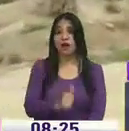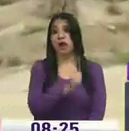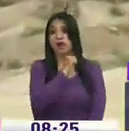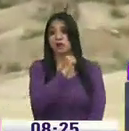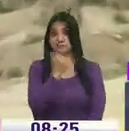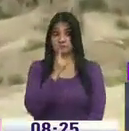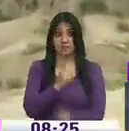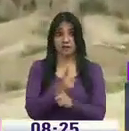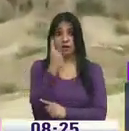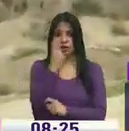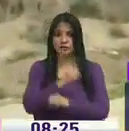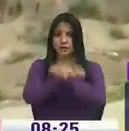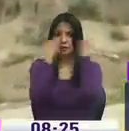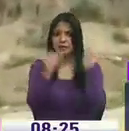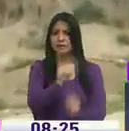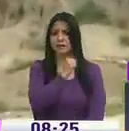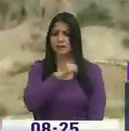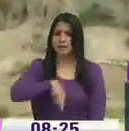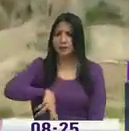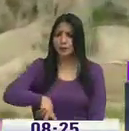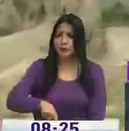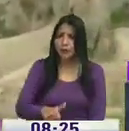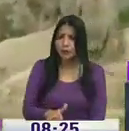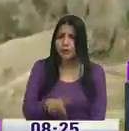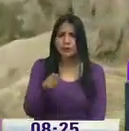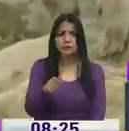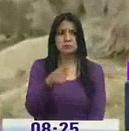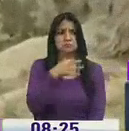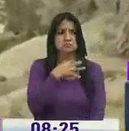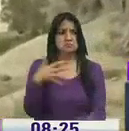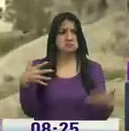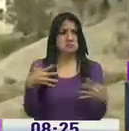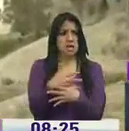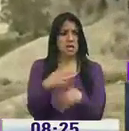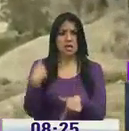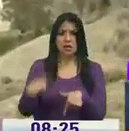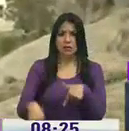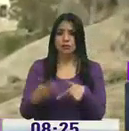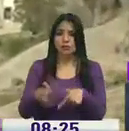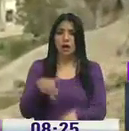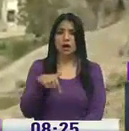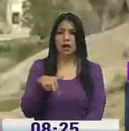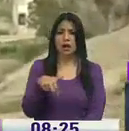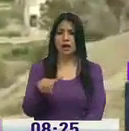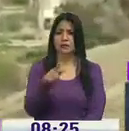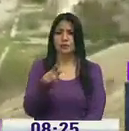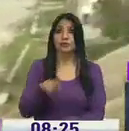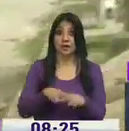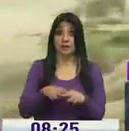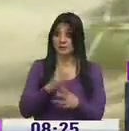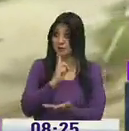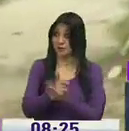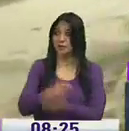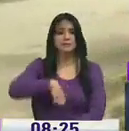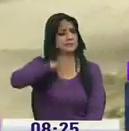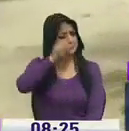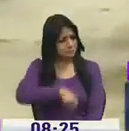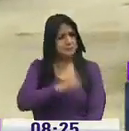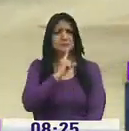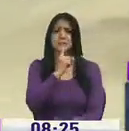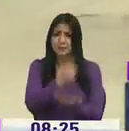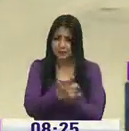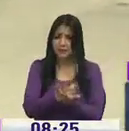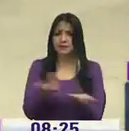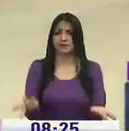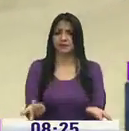a las 11 de la mañana. Y ustedes ya tienen miedo de este tramo poder caminar y lo que hacen es venir en taxi. Exactamente, claro. Por lo